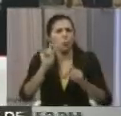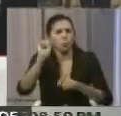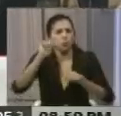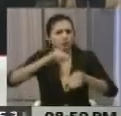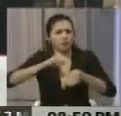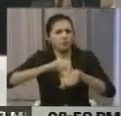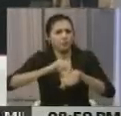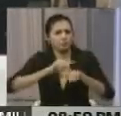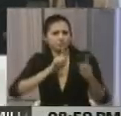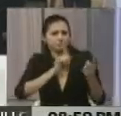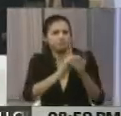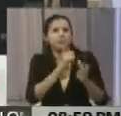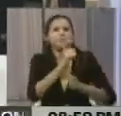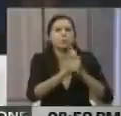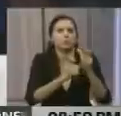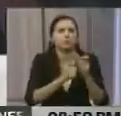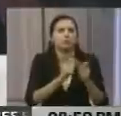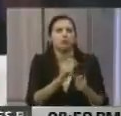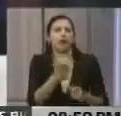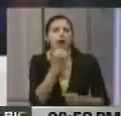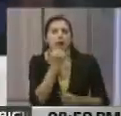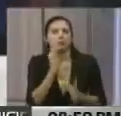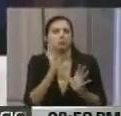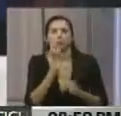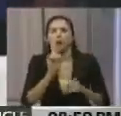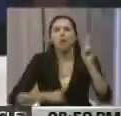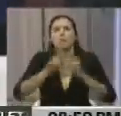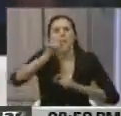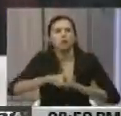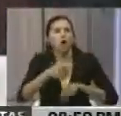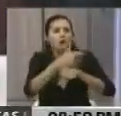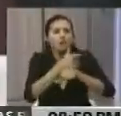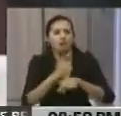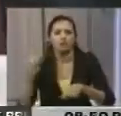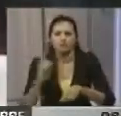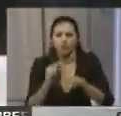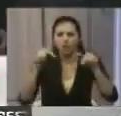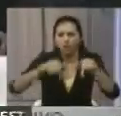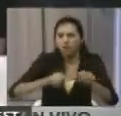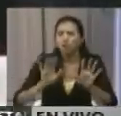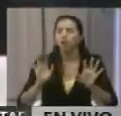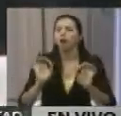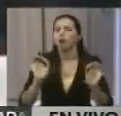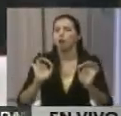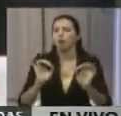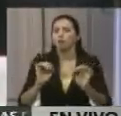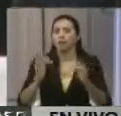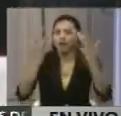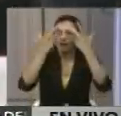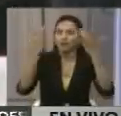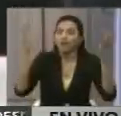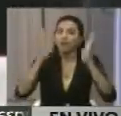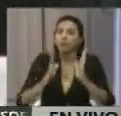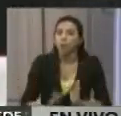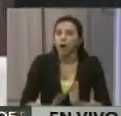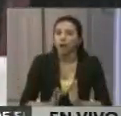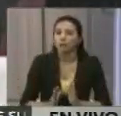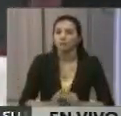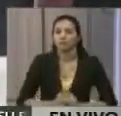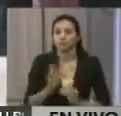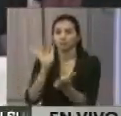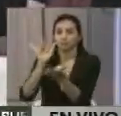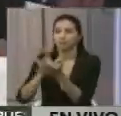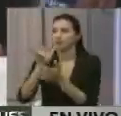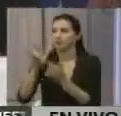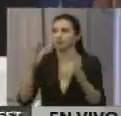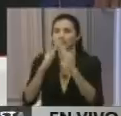momentos de conversar con algunas de las autoridades de gobierno que se encuentran presentes, de los artistas intelectuales que hacen acto de llegada a